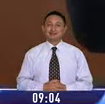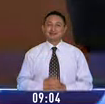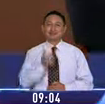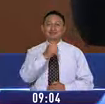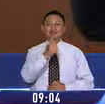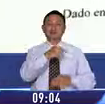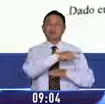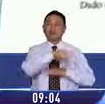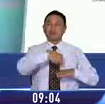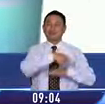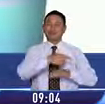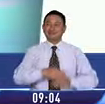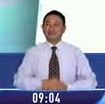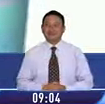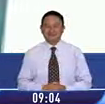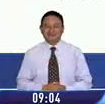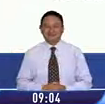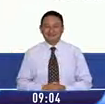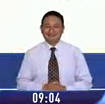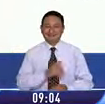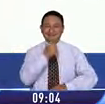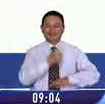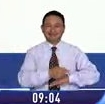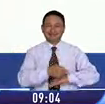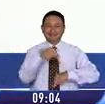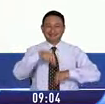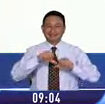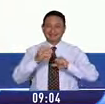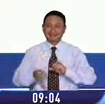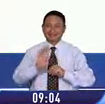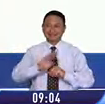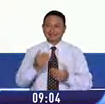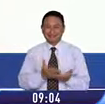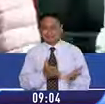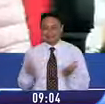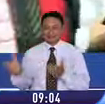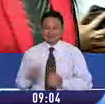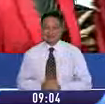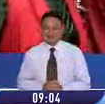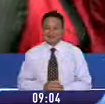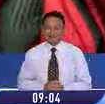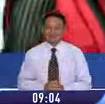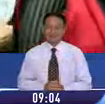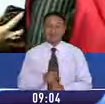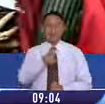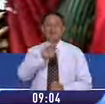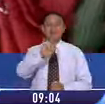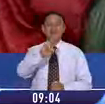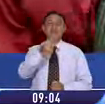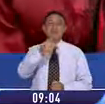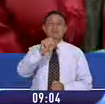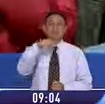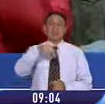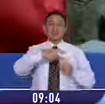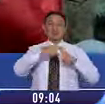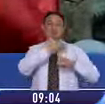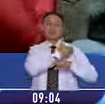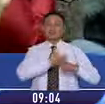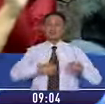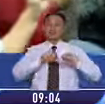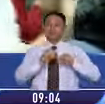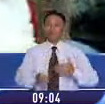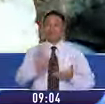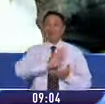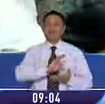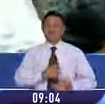de hacerse público el decreto de muerte cruzada, apareció Virgilio Saquicela, expresidente de la Asamblea